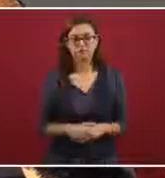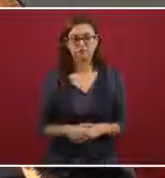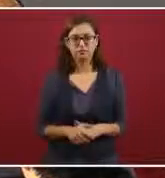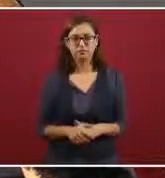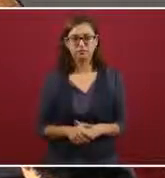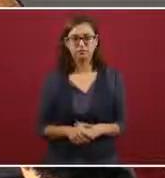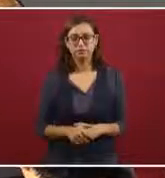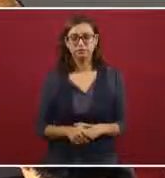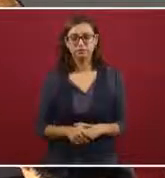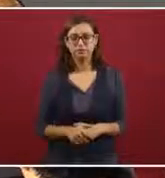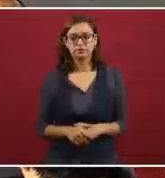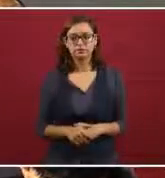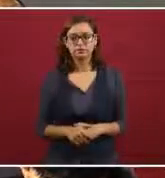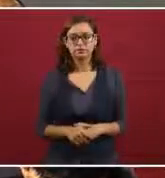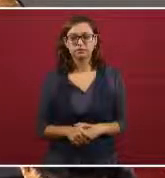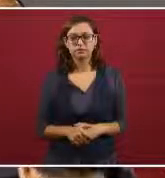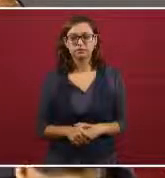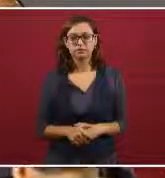se